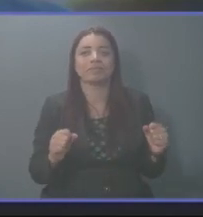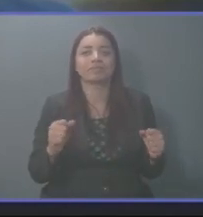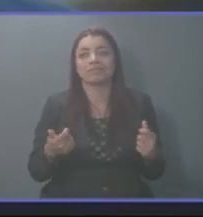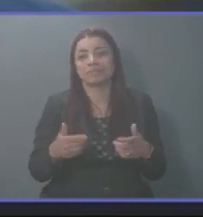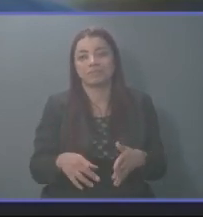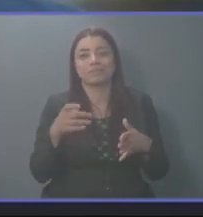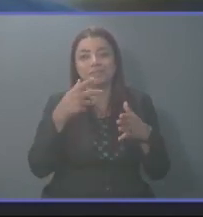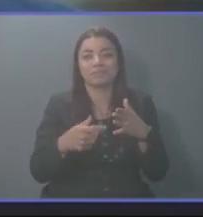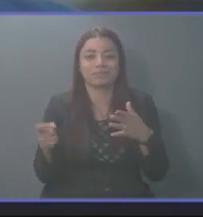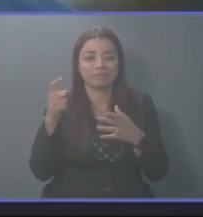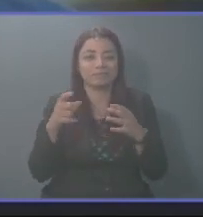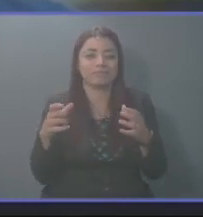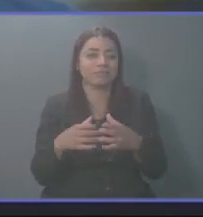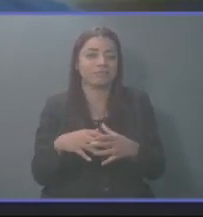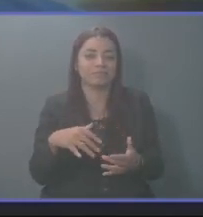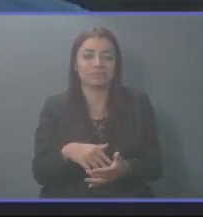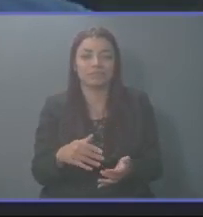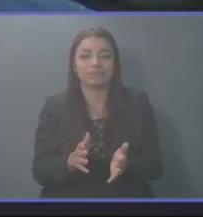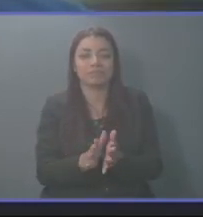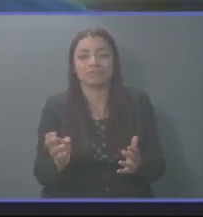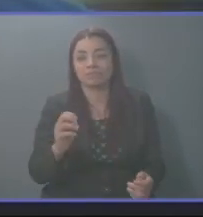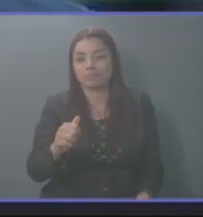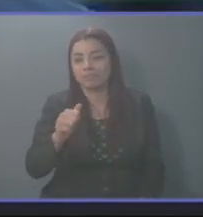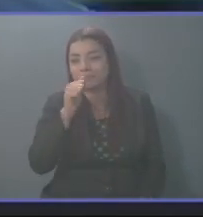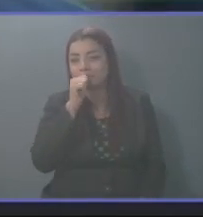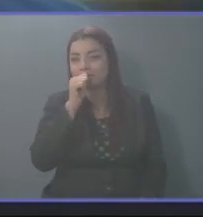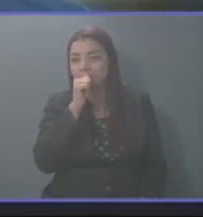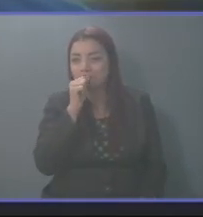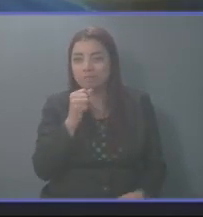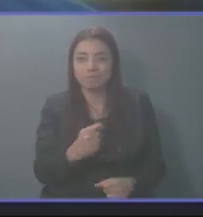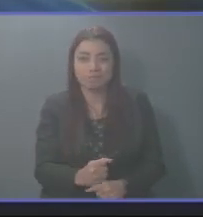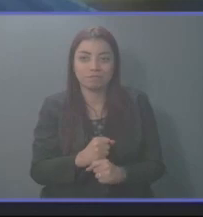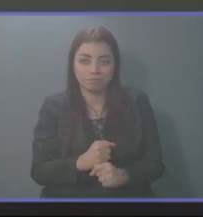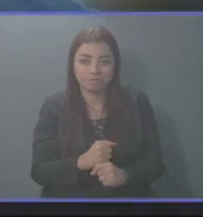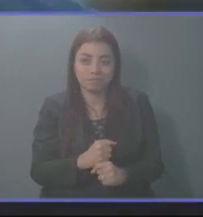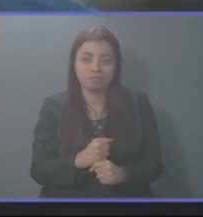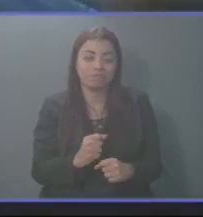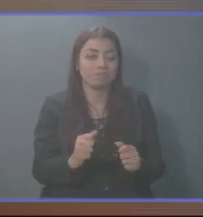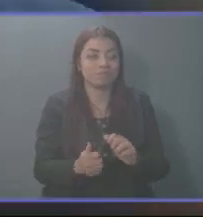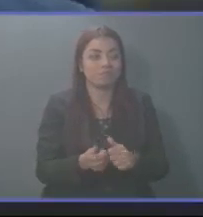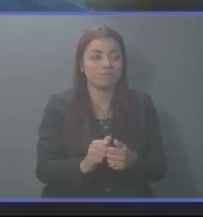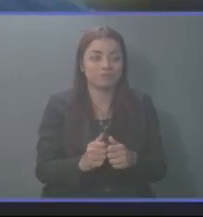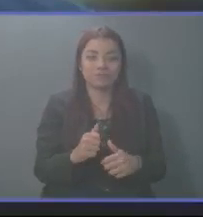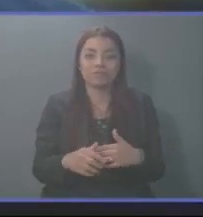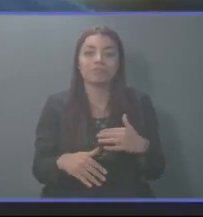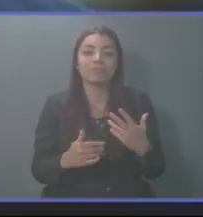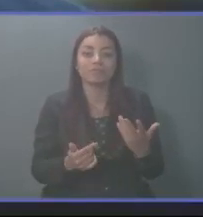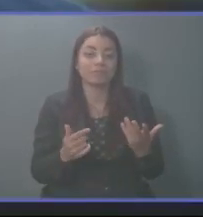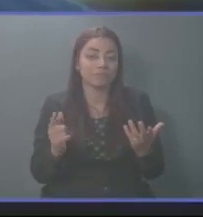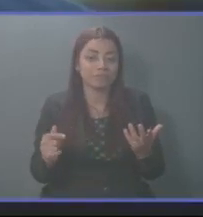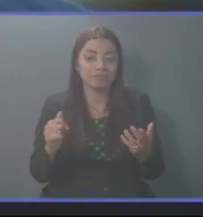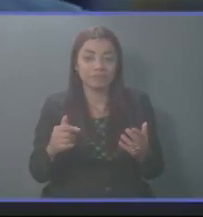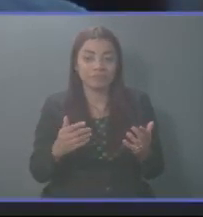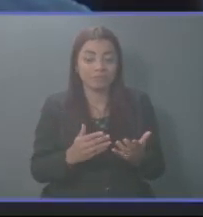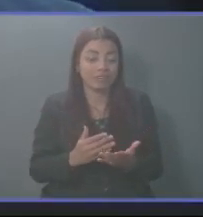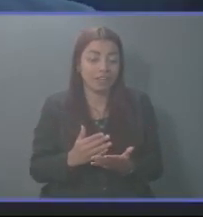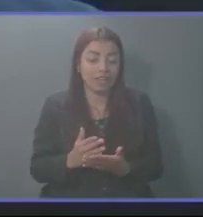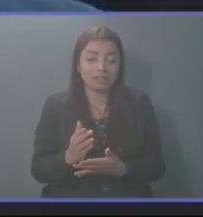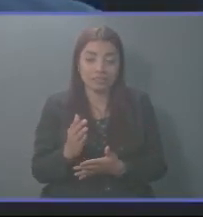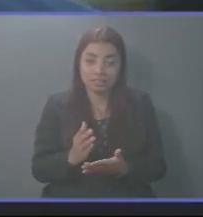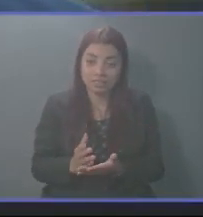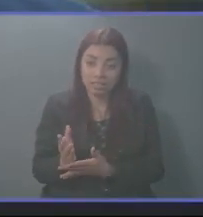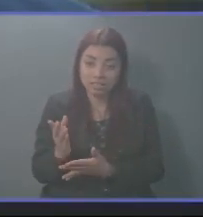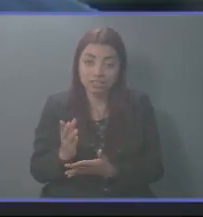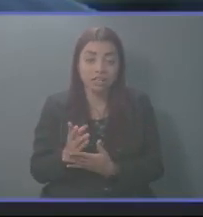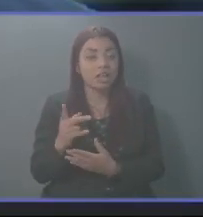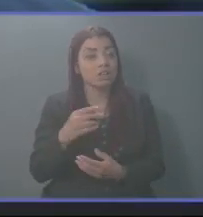sector de salud pública o privado a fin de asegurar a los deportistas de alta competencia la asistencia y el control